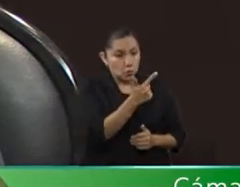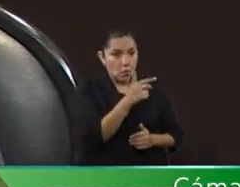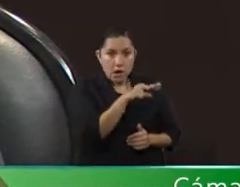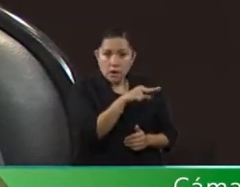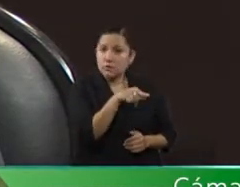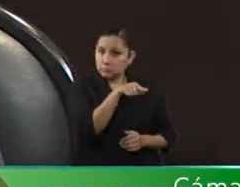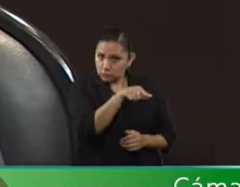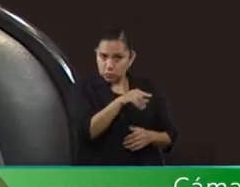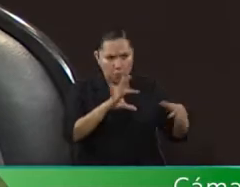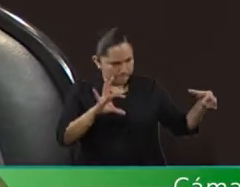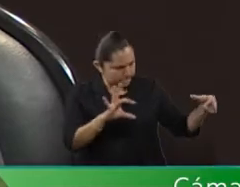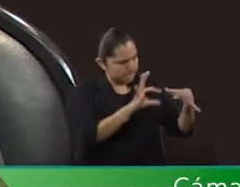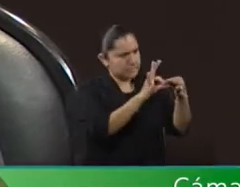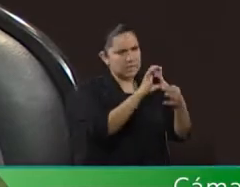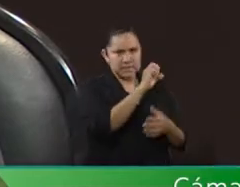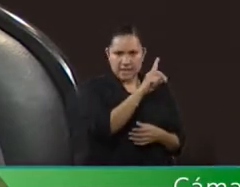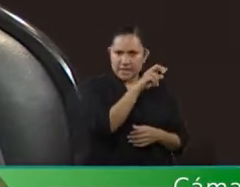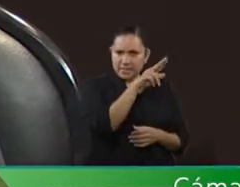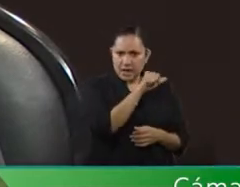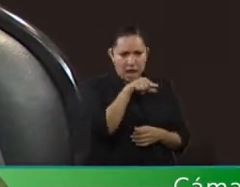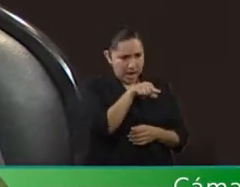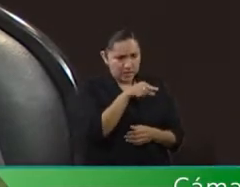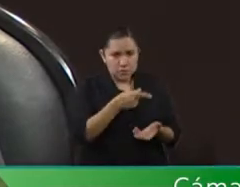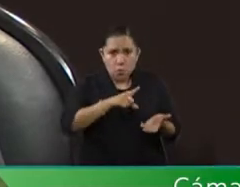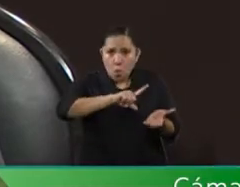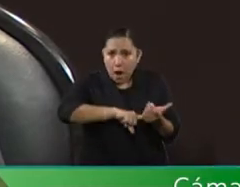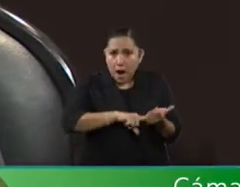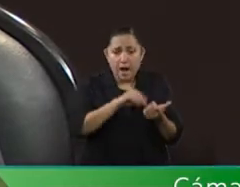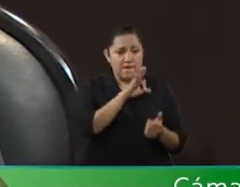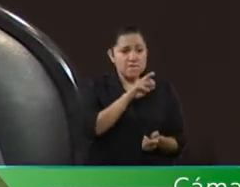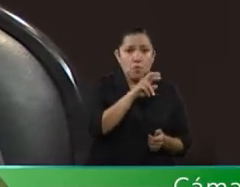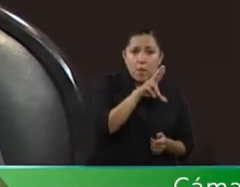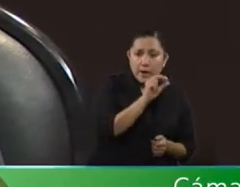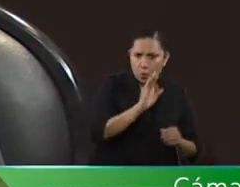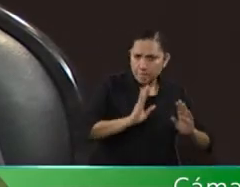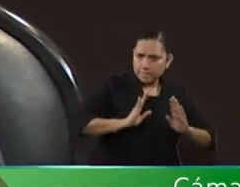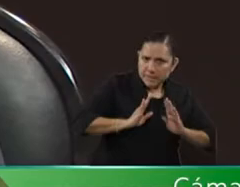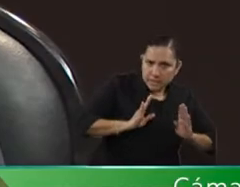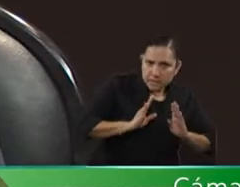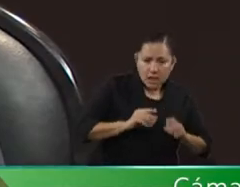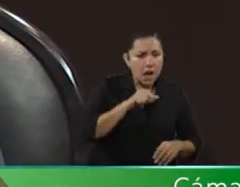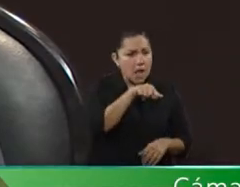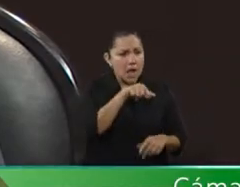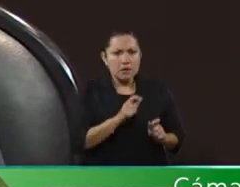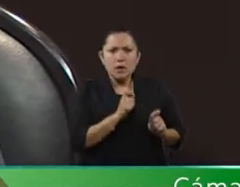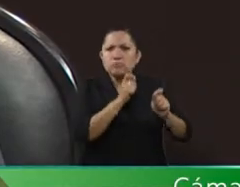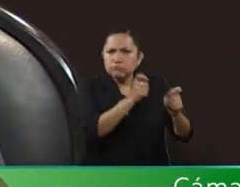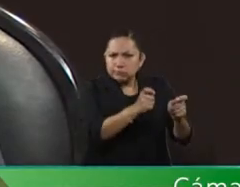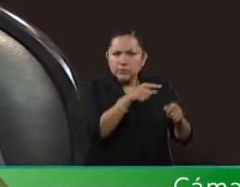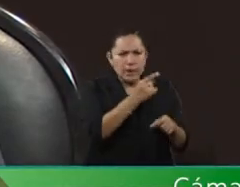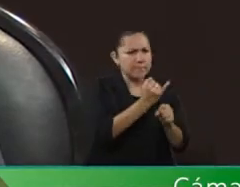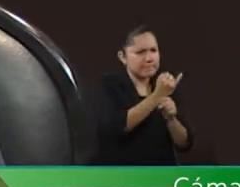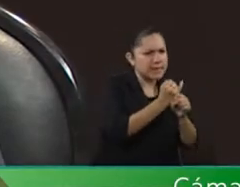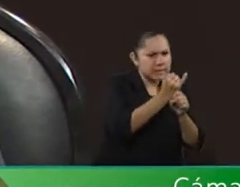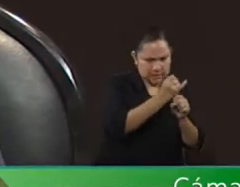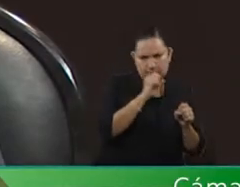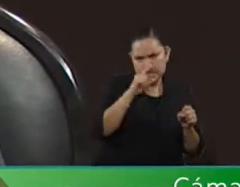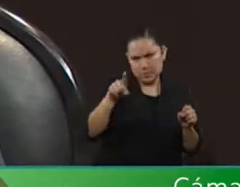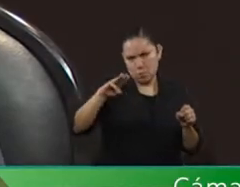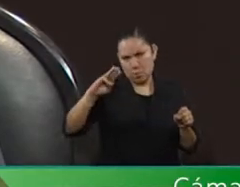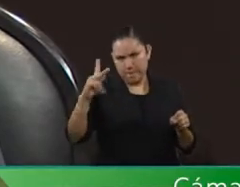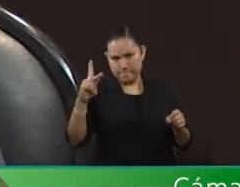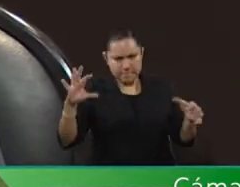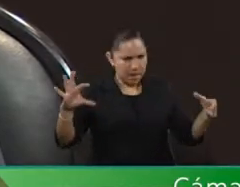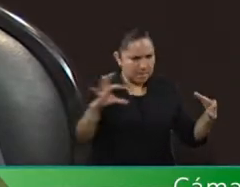Sedena, con fuero militar, con libertad para investigar delitos bajo la conducción del Ministerio Público y, lo peor,